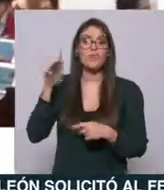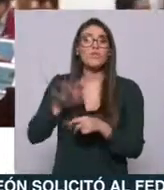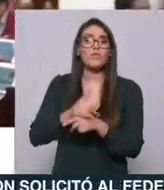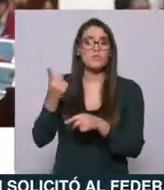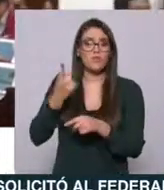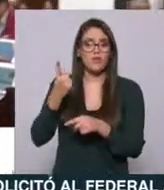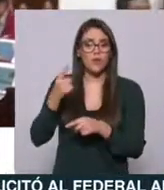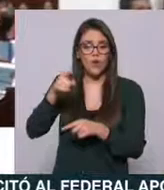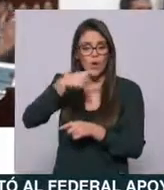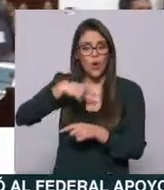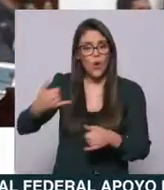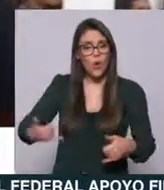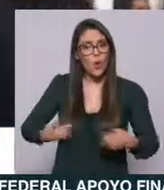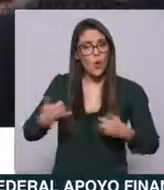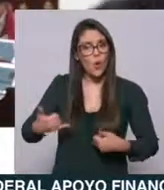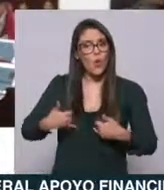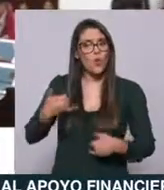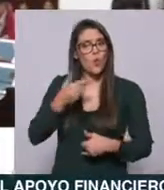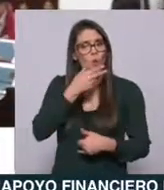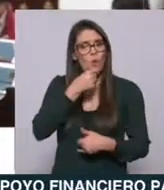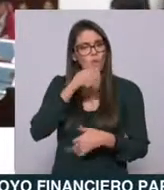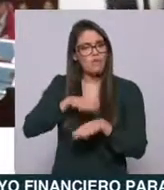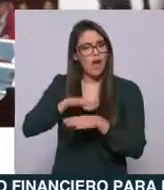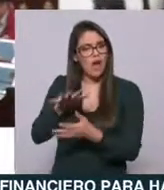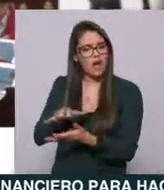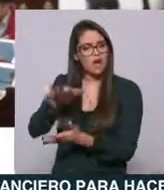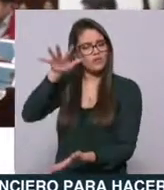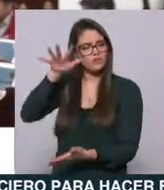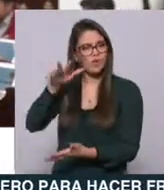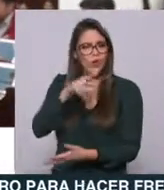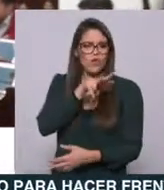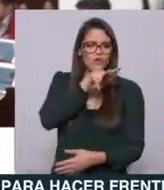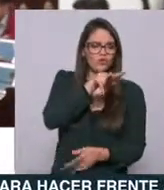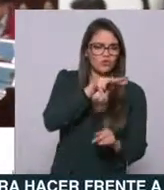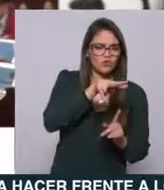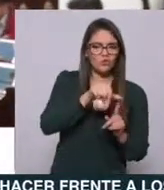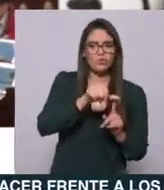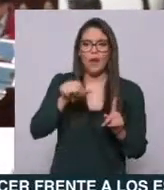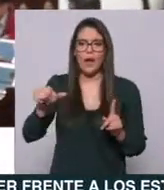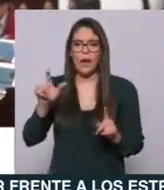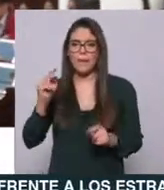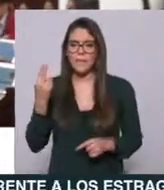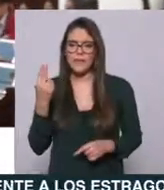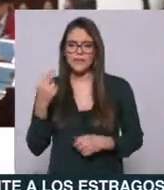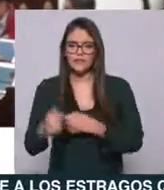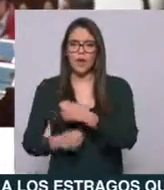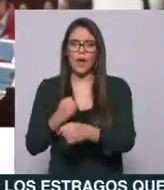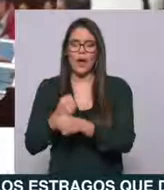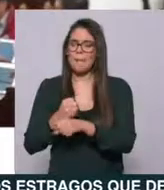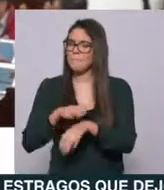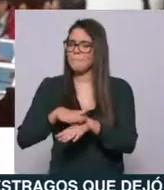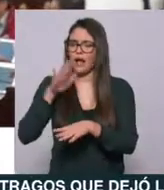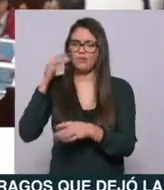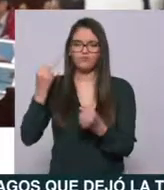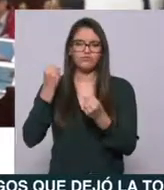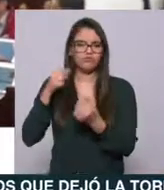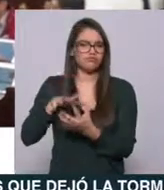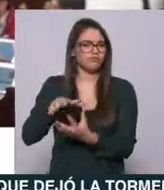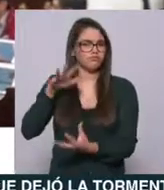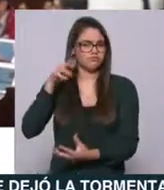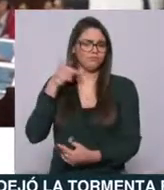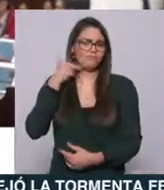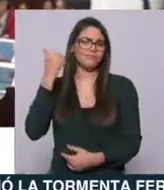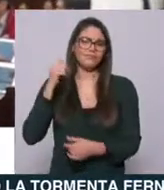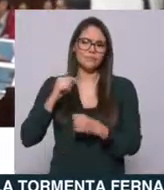en los jóvenes, varones sobre todo, entre los 18 y 25 años. Ha incrementado muchísimo,